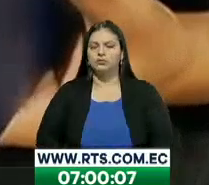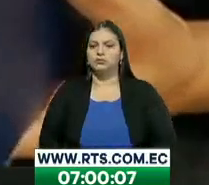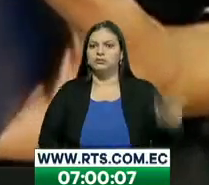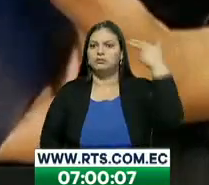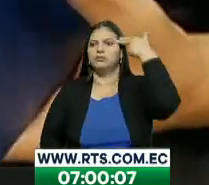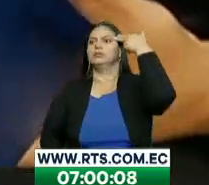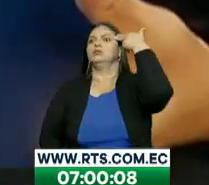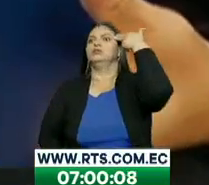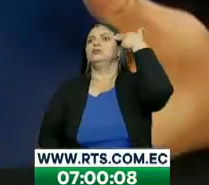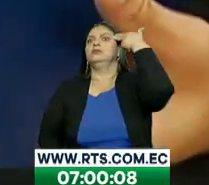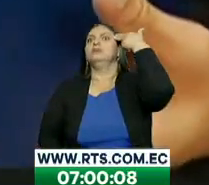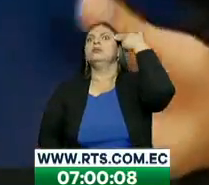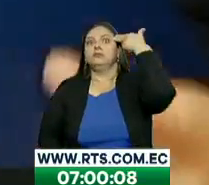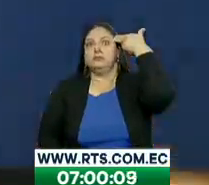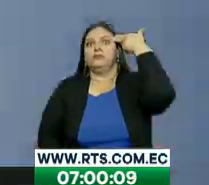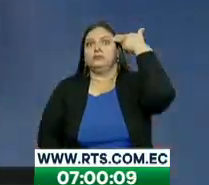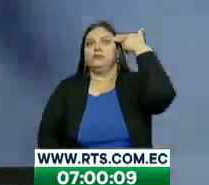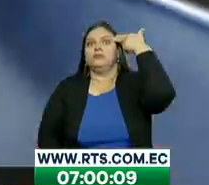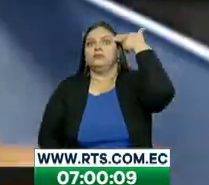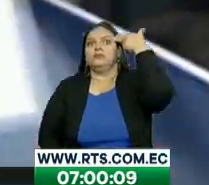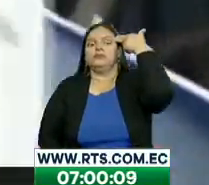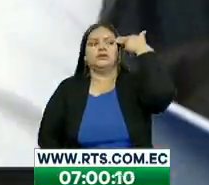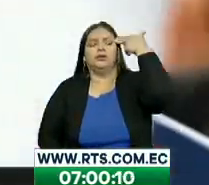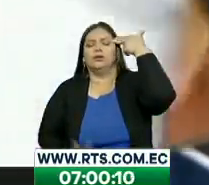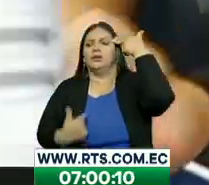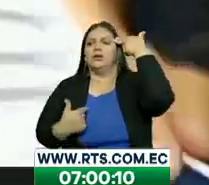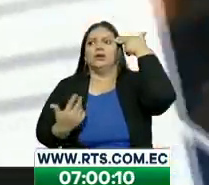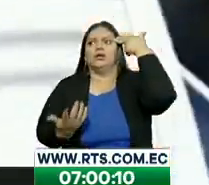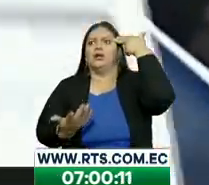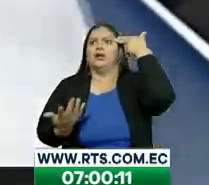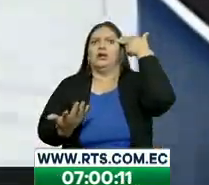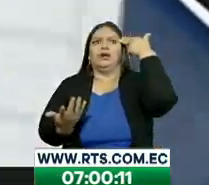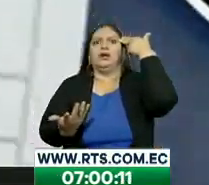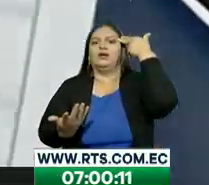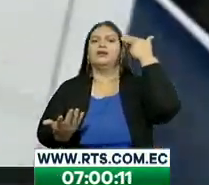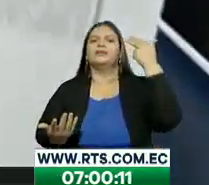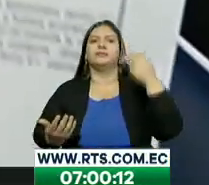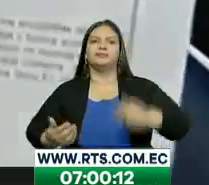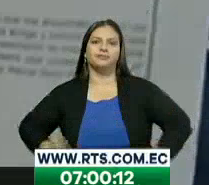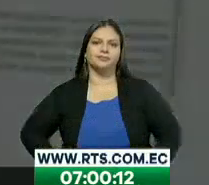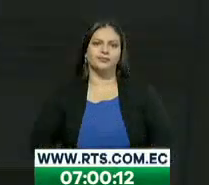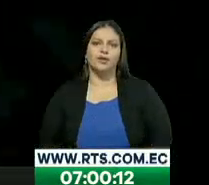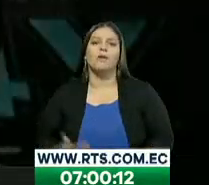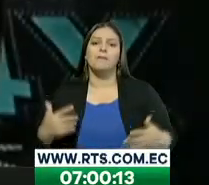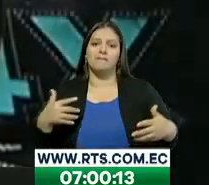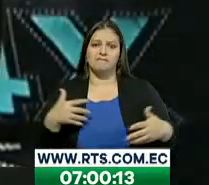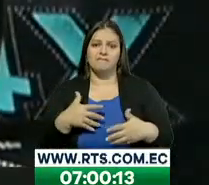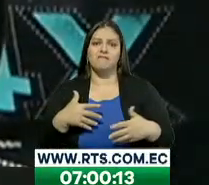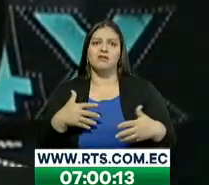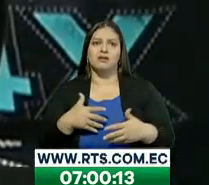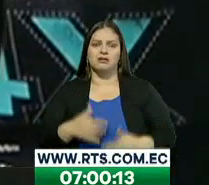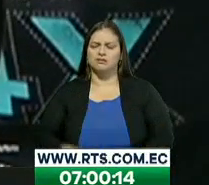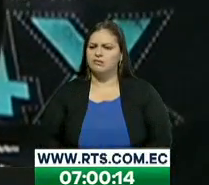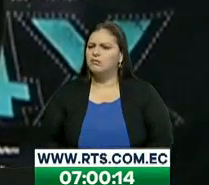estaba en medio de toda la gente y no podía, o sea, no sé, tenía el miedo. ¿Qué se te llevaba?